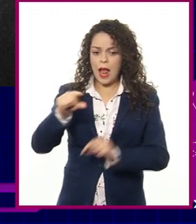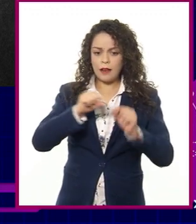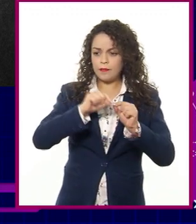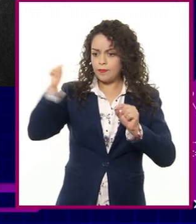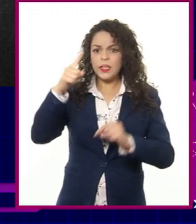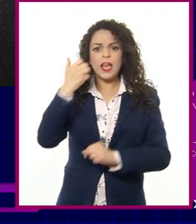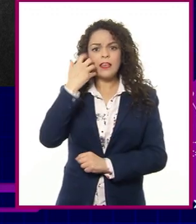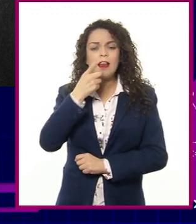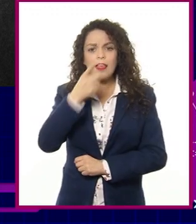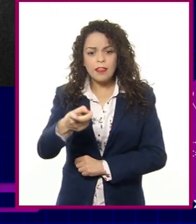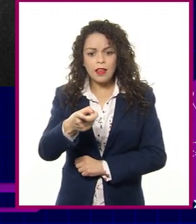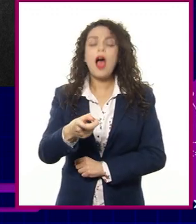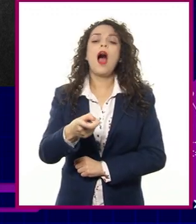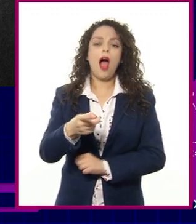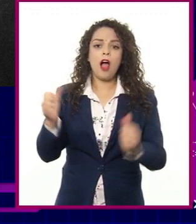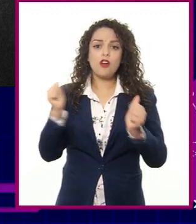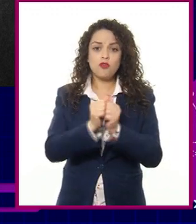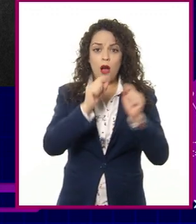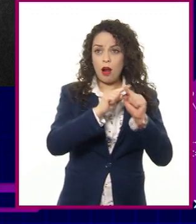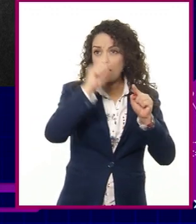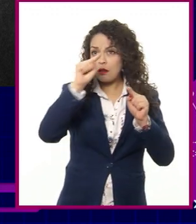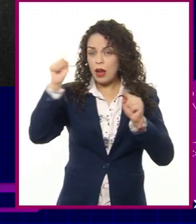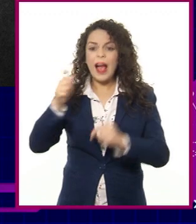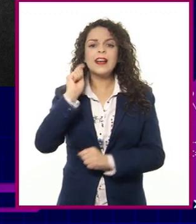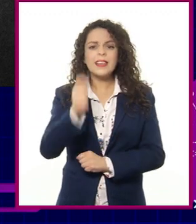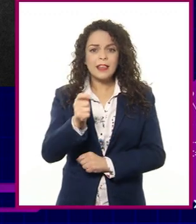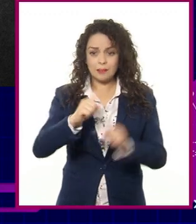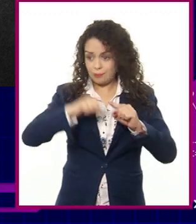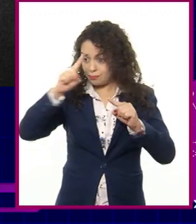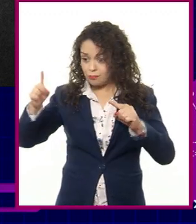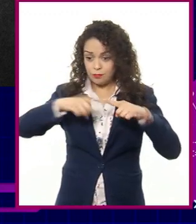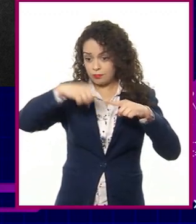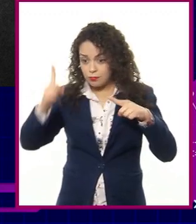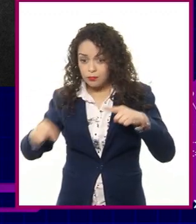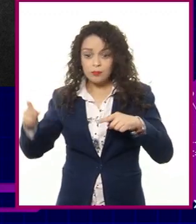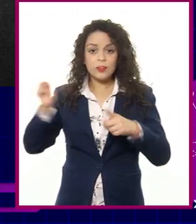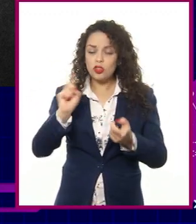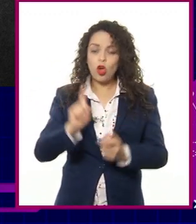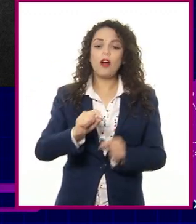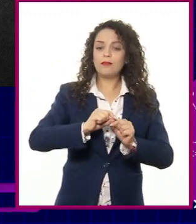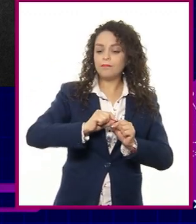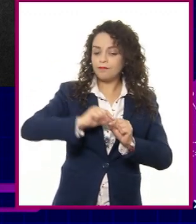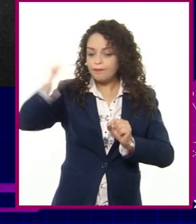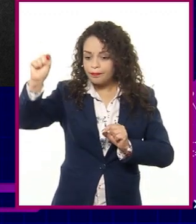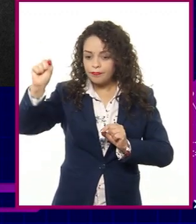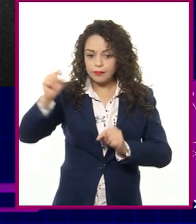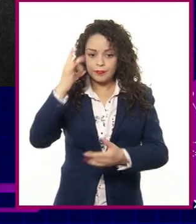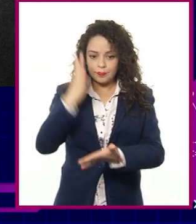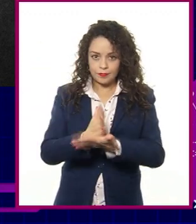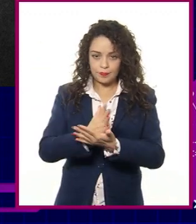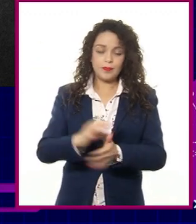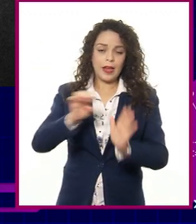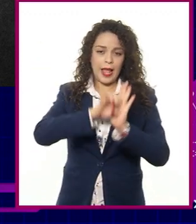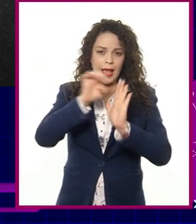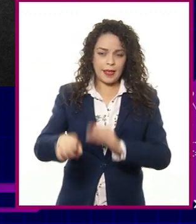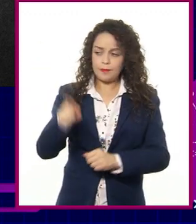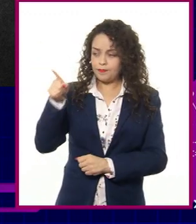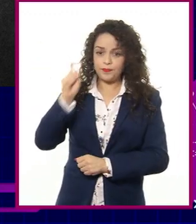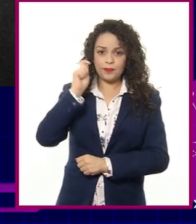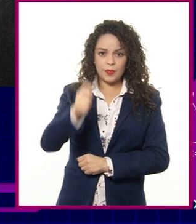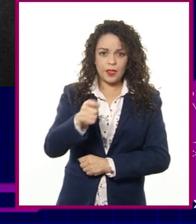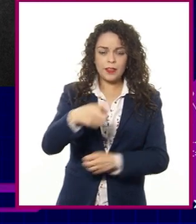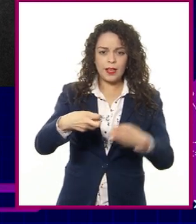decir que su representación gráfica es una línea recta. Veamos un ejemplo. A este resorte de 5 centímetros de